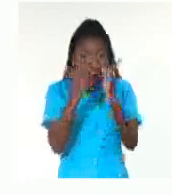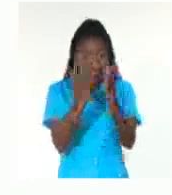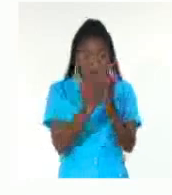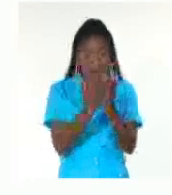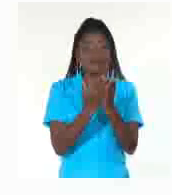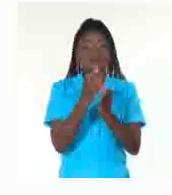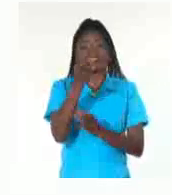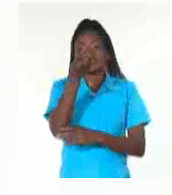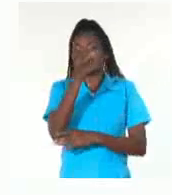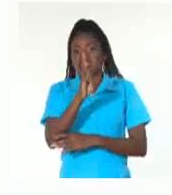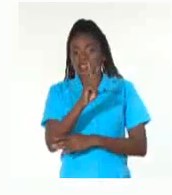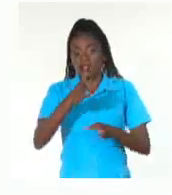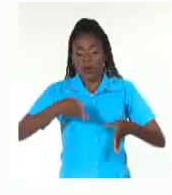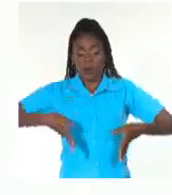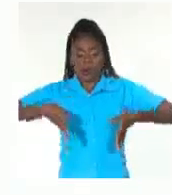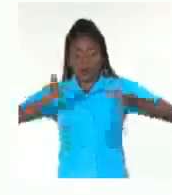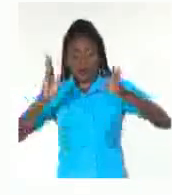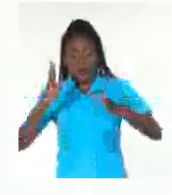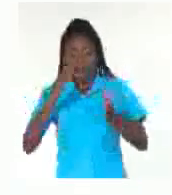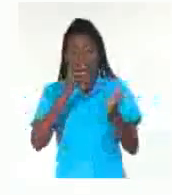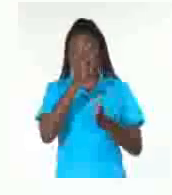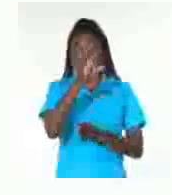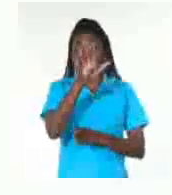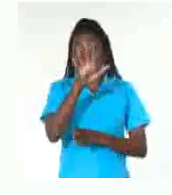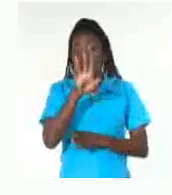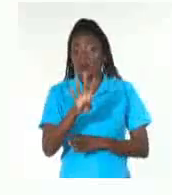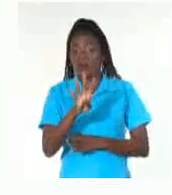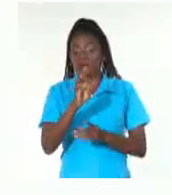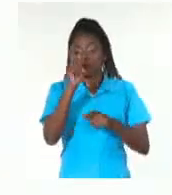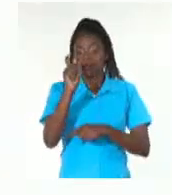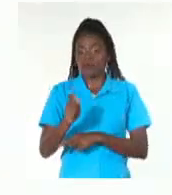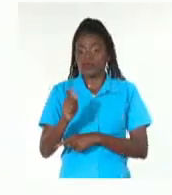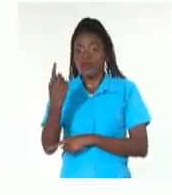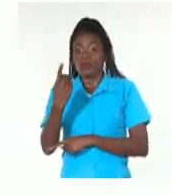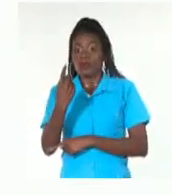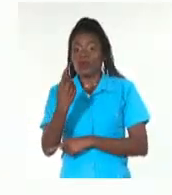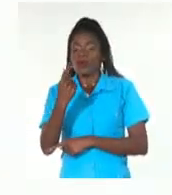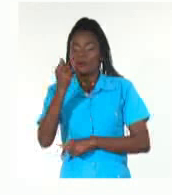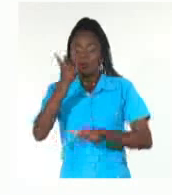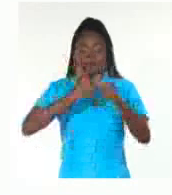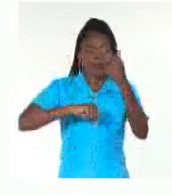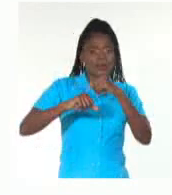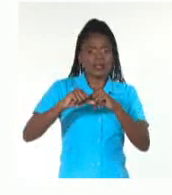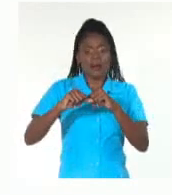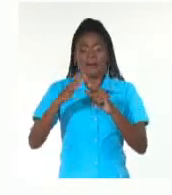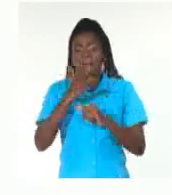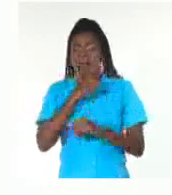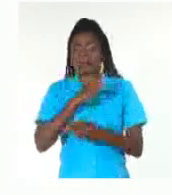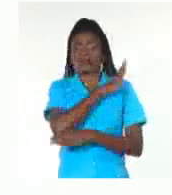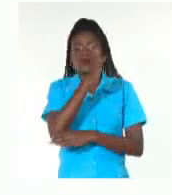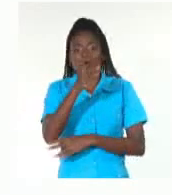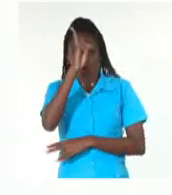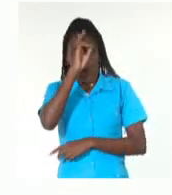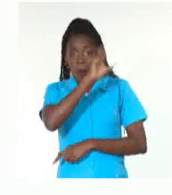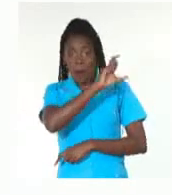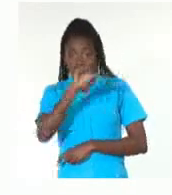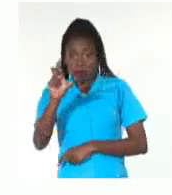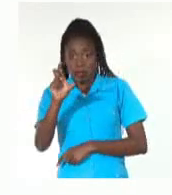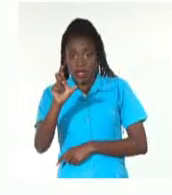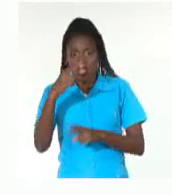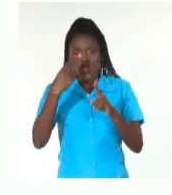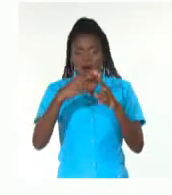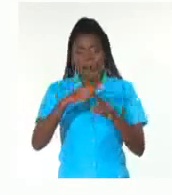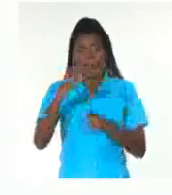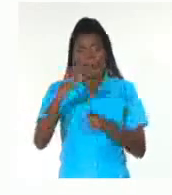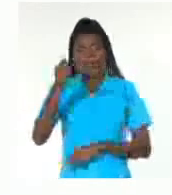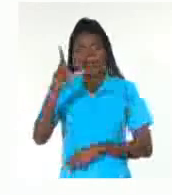con 54 personas que fueron evacuadas, incluido un lesionado leve que fue trasladado al Hospital Calixto García, nombrado Alberto Arias